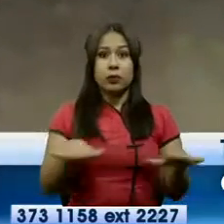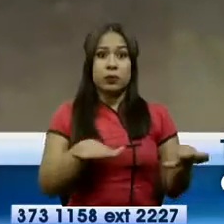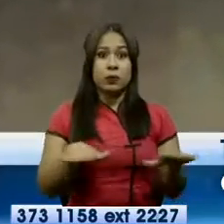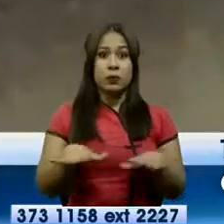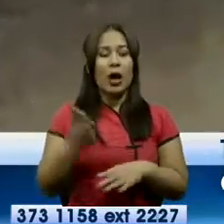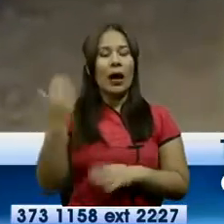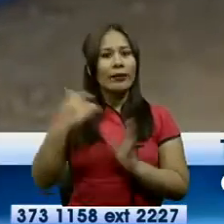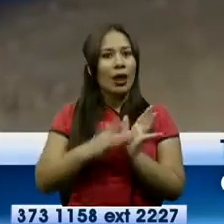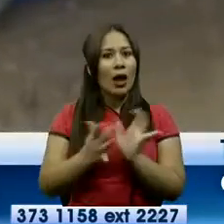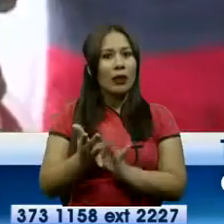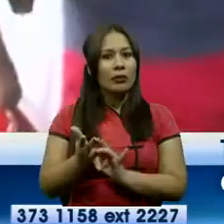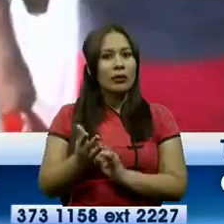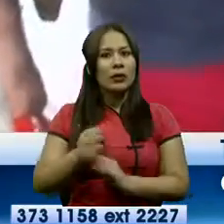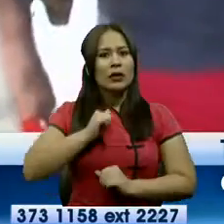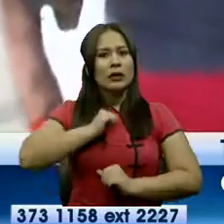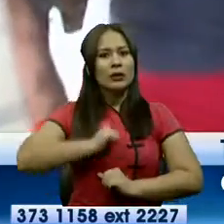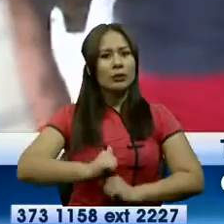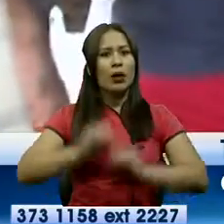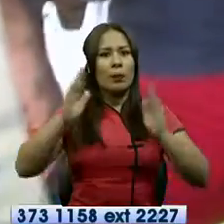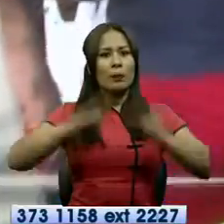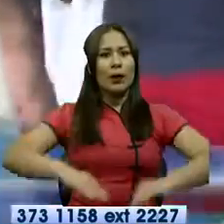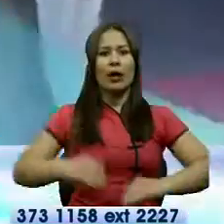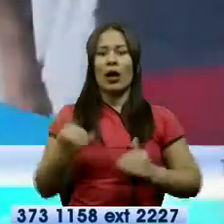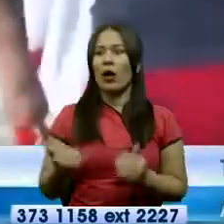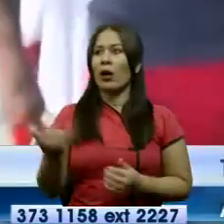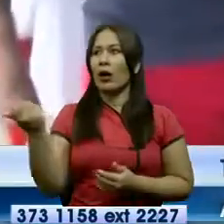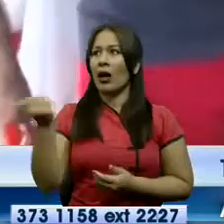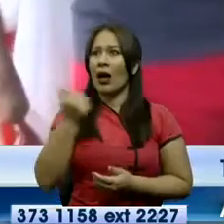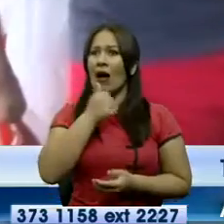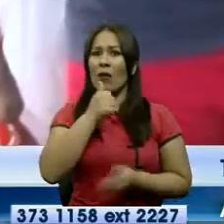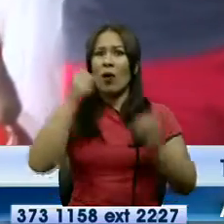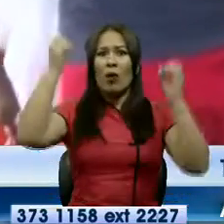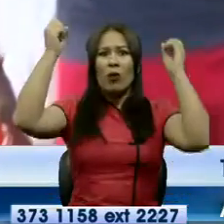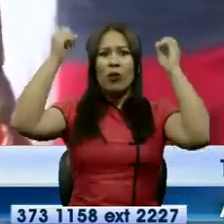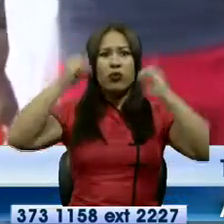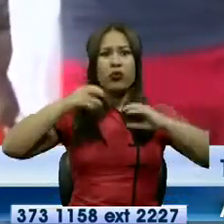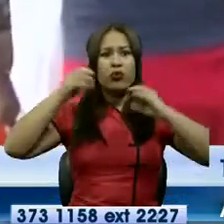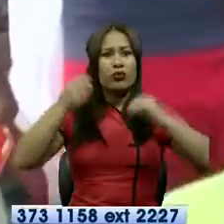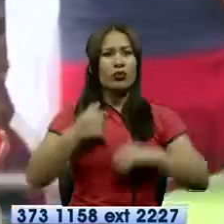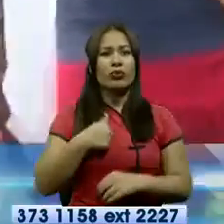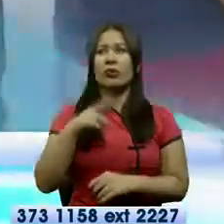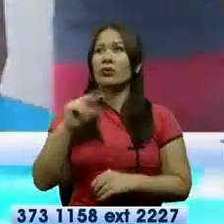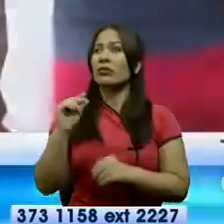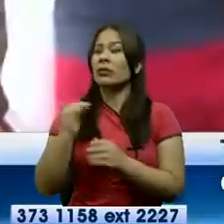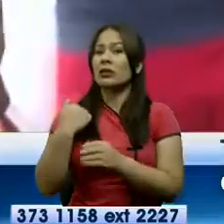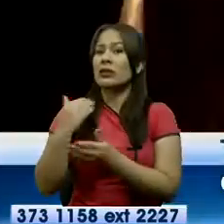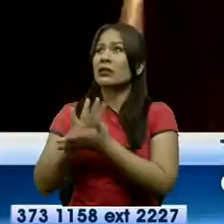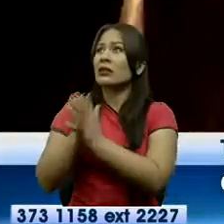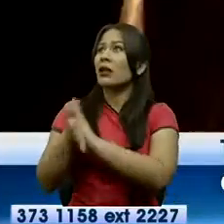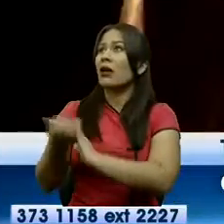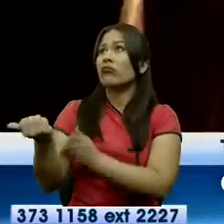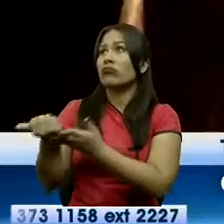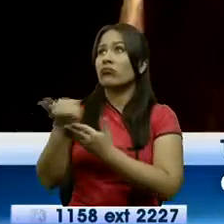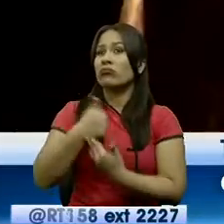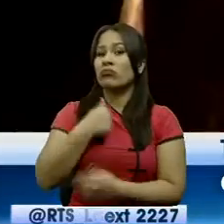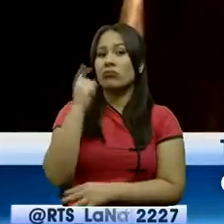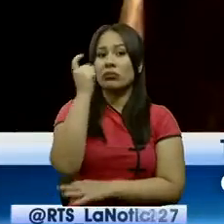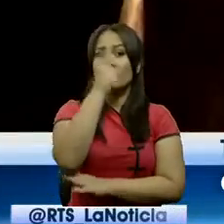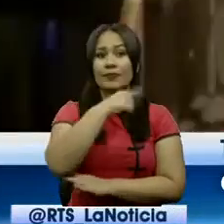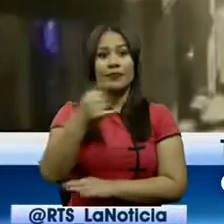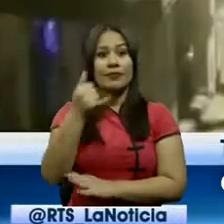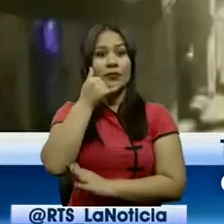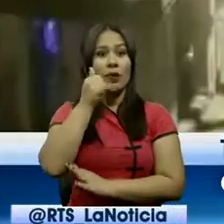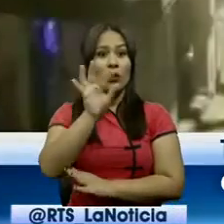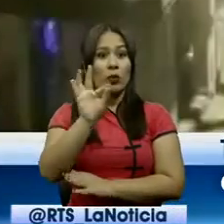entero, todo se me llevó. Mire, todo lo que me he botado allá, esos son míos. Y no tengo quien me ayude a mí. El